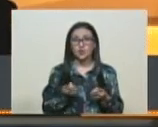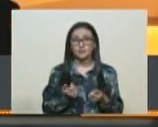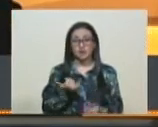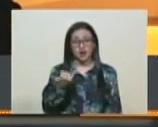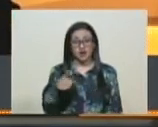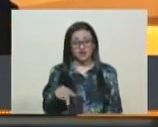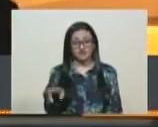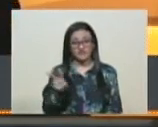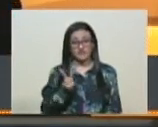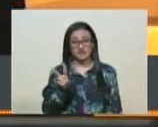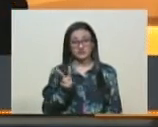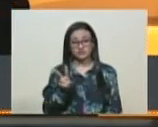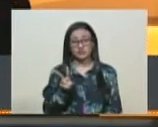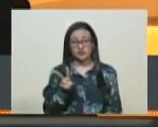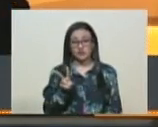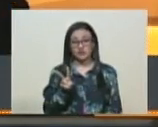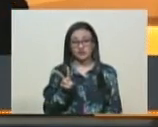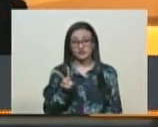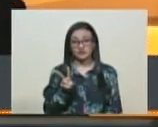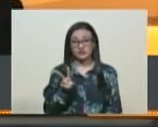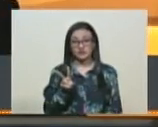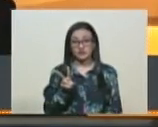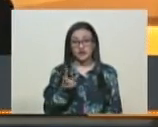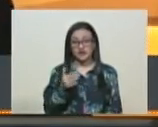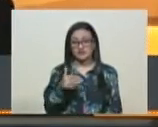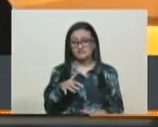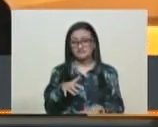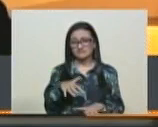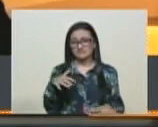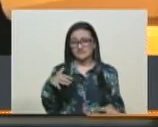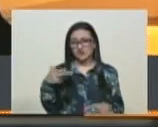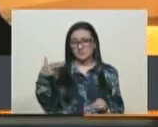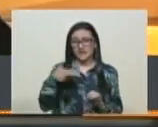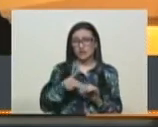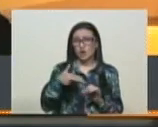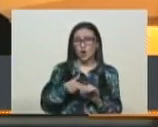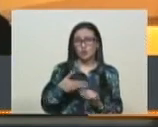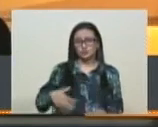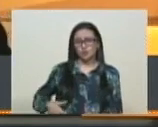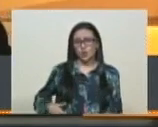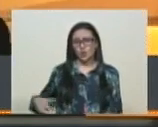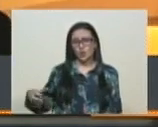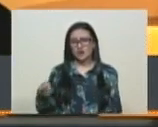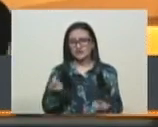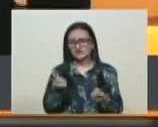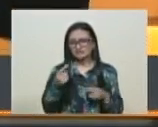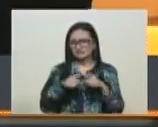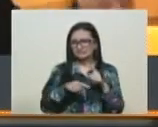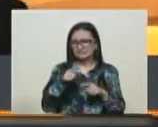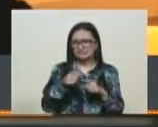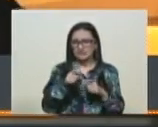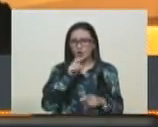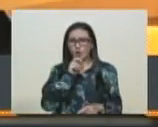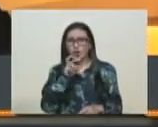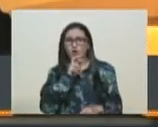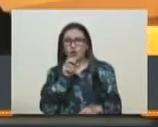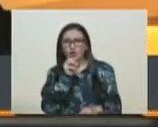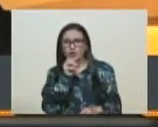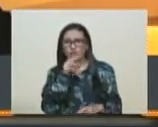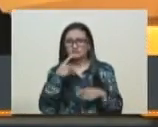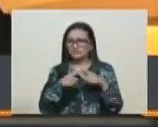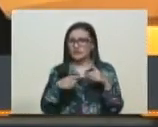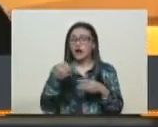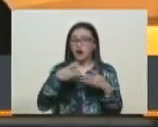Venezuela está concentrada las mayores reservas de petróleo, de minería, de recursos hídricos. Hay razones